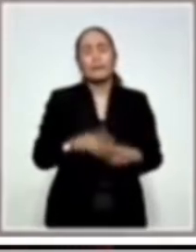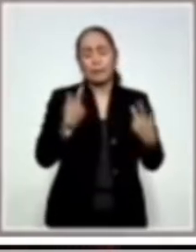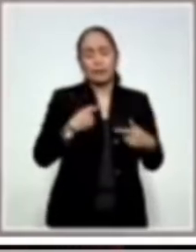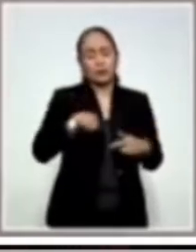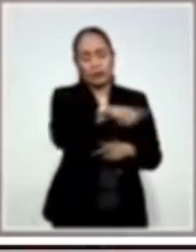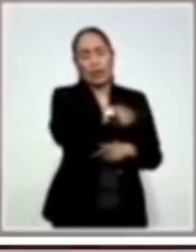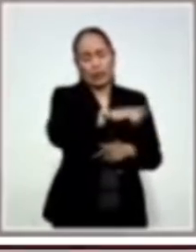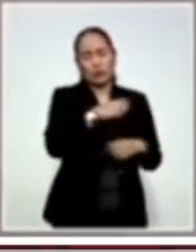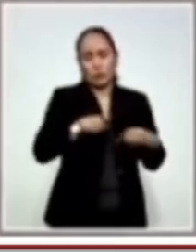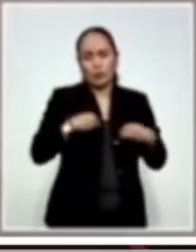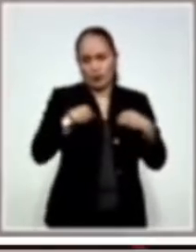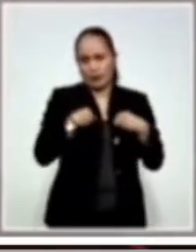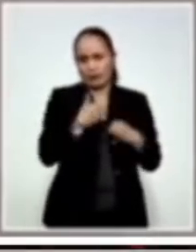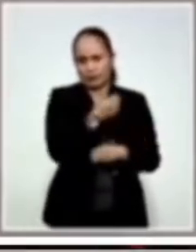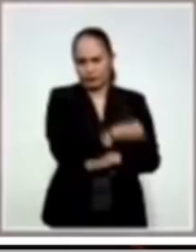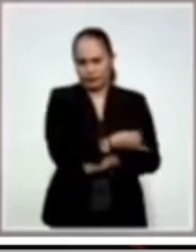esa situación.